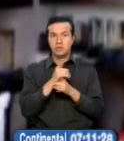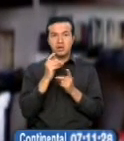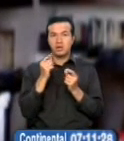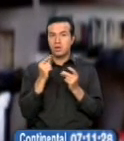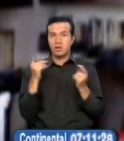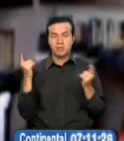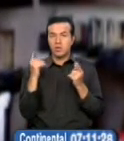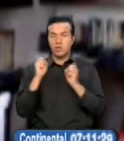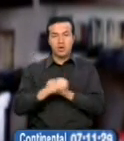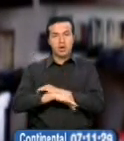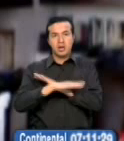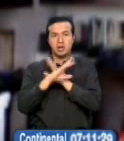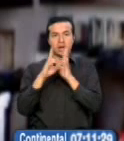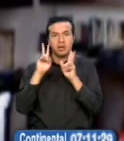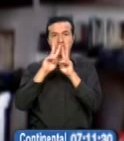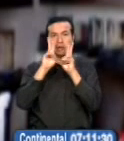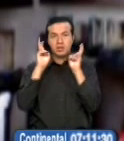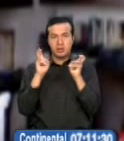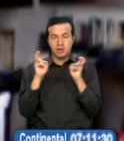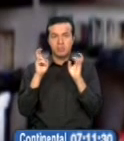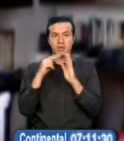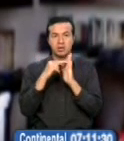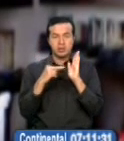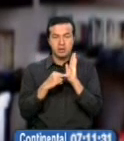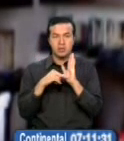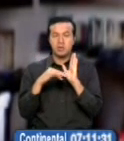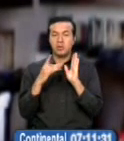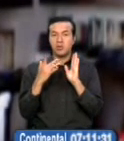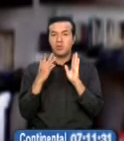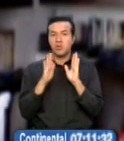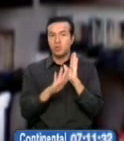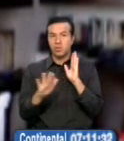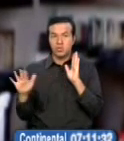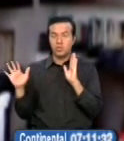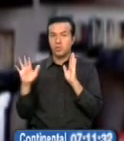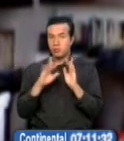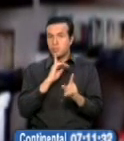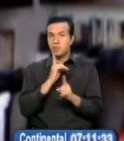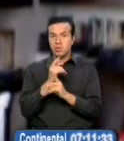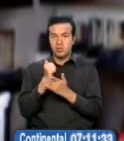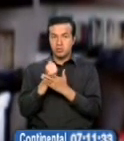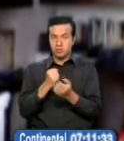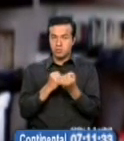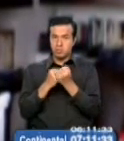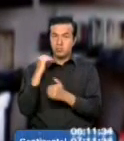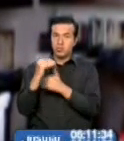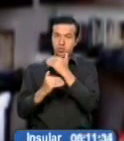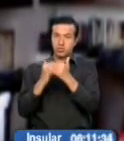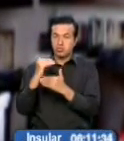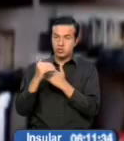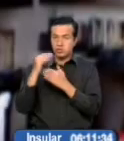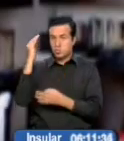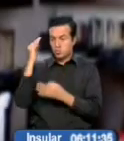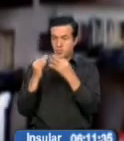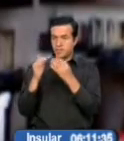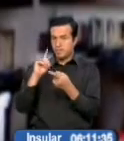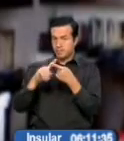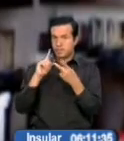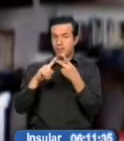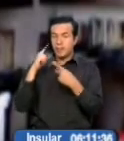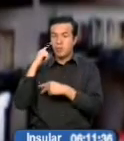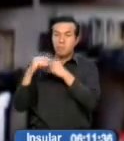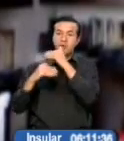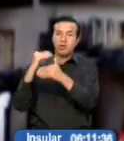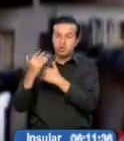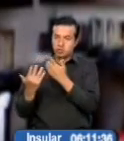rápidamente claridad sobre las reglas de juego que van a servir para su proceso de juzgamiento y para su proceso